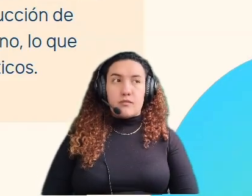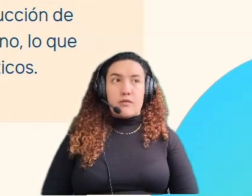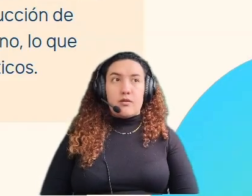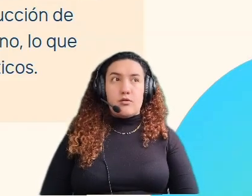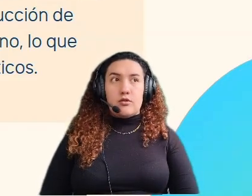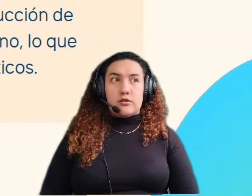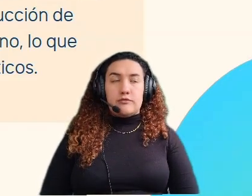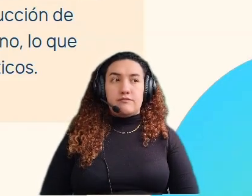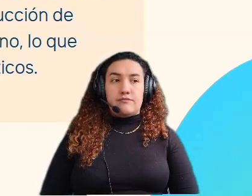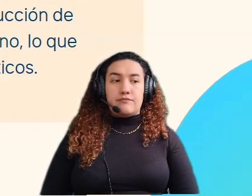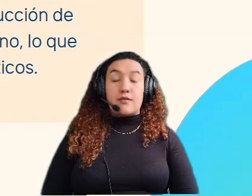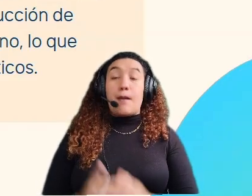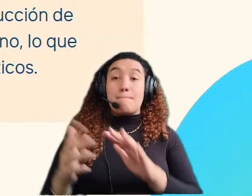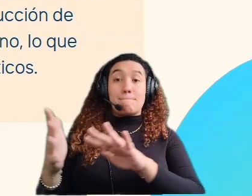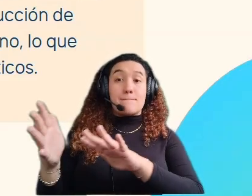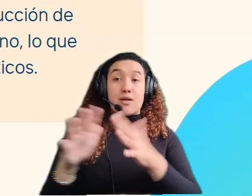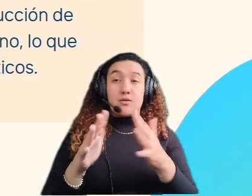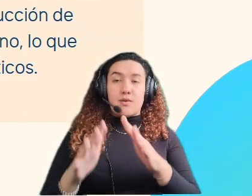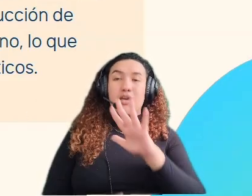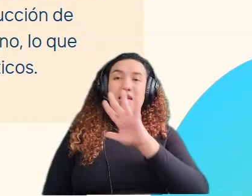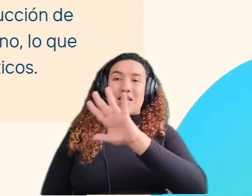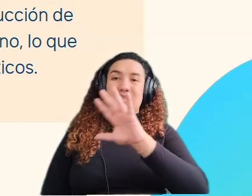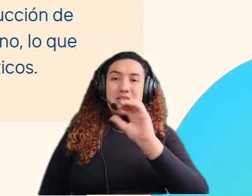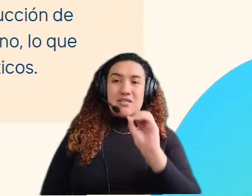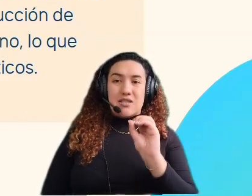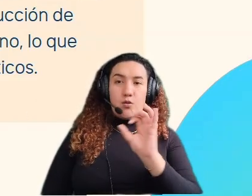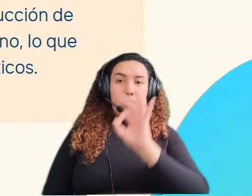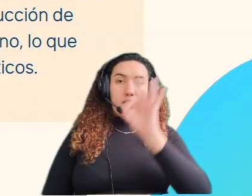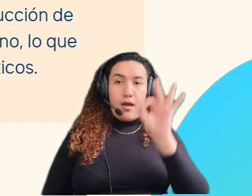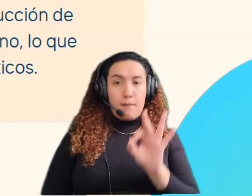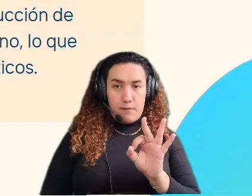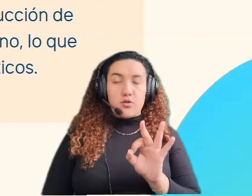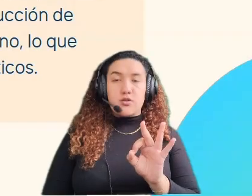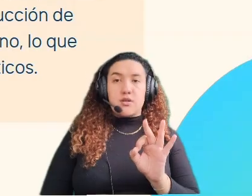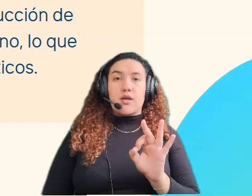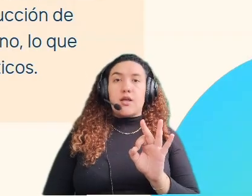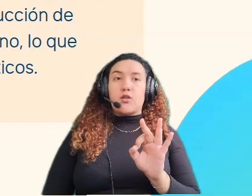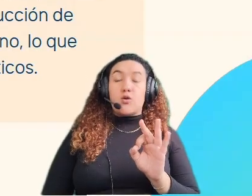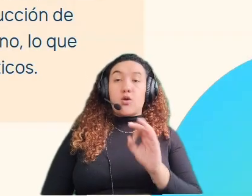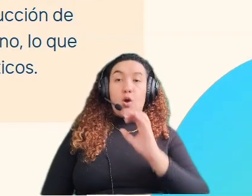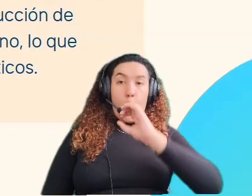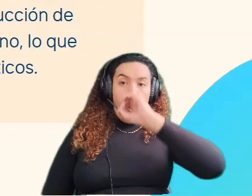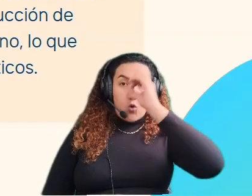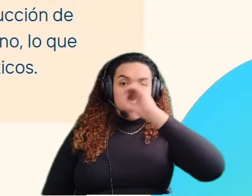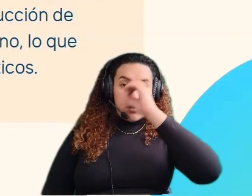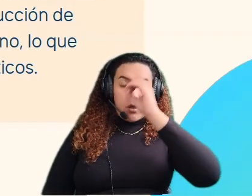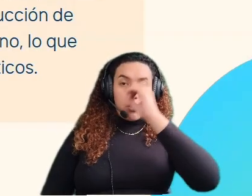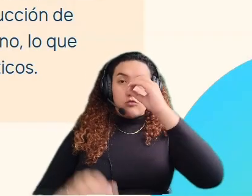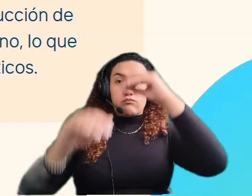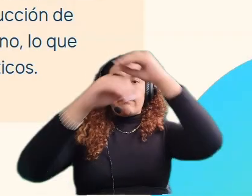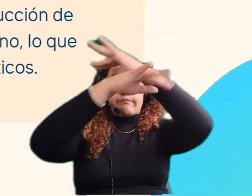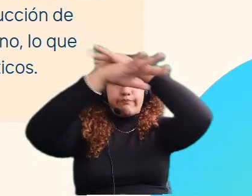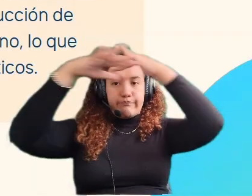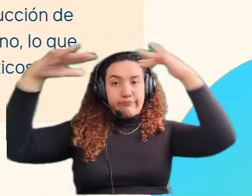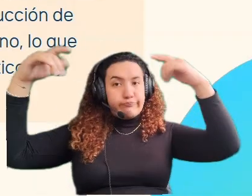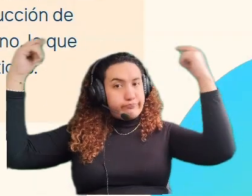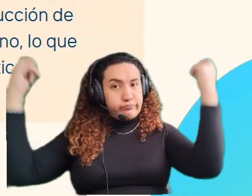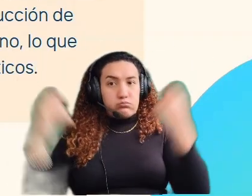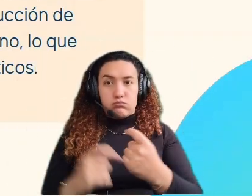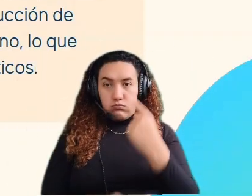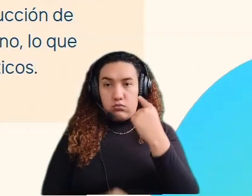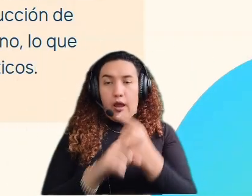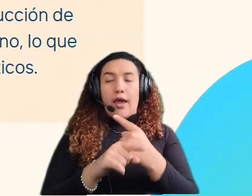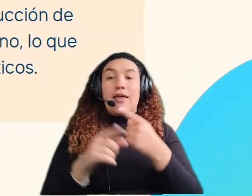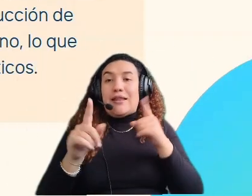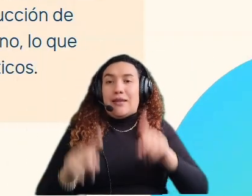su contribución directa genera aproximadamente el 50% de oxígeno atmosférico total y también